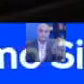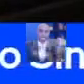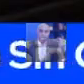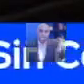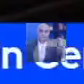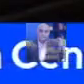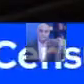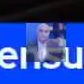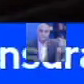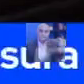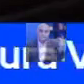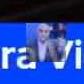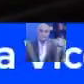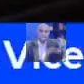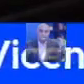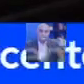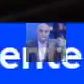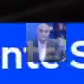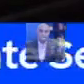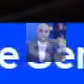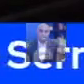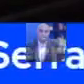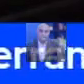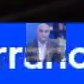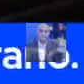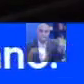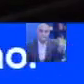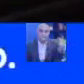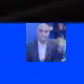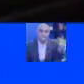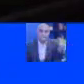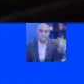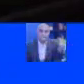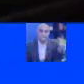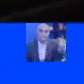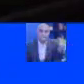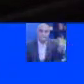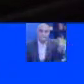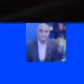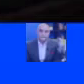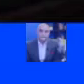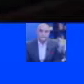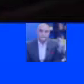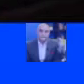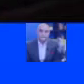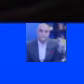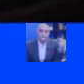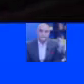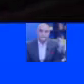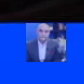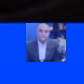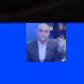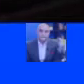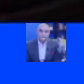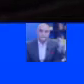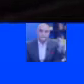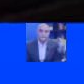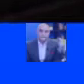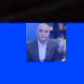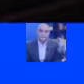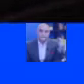lo defienden lanzándote dentadas por aquí y por allá. Y esta defensa del estamento